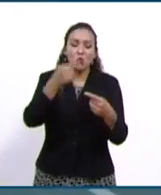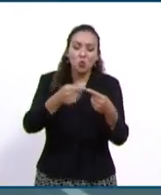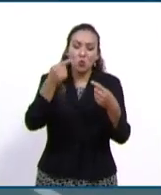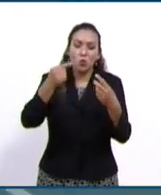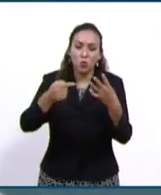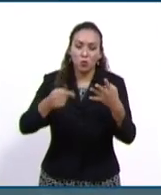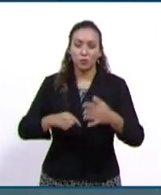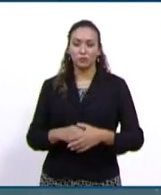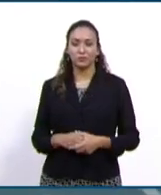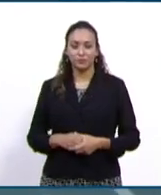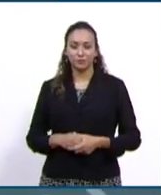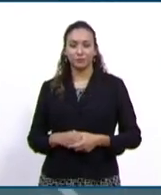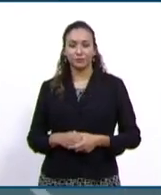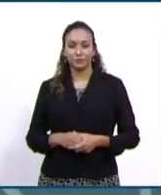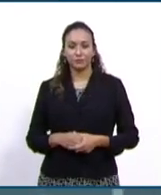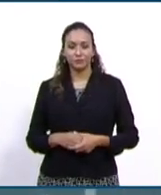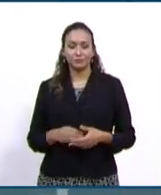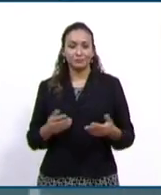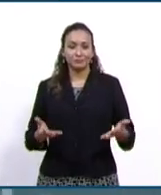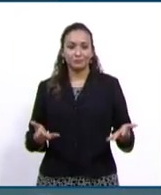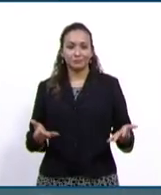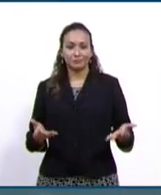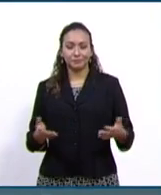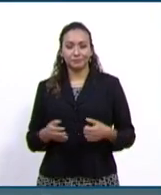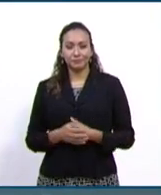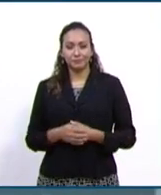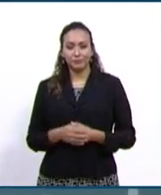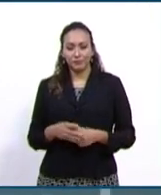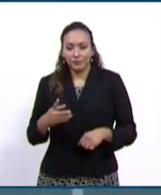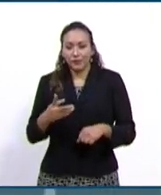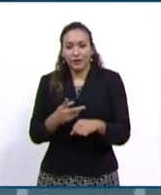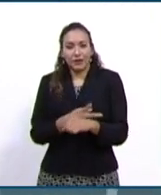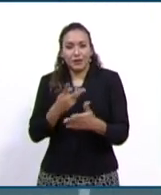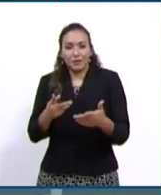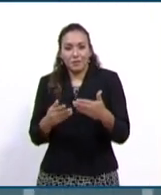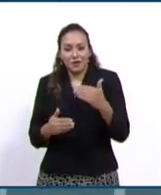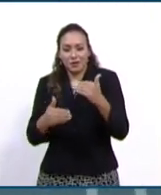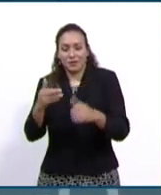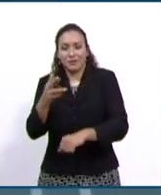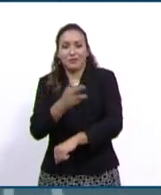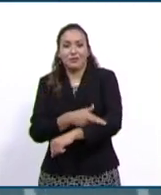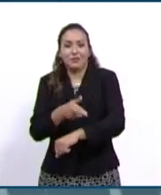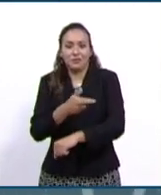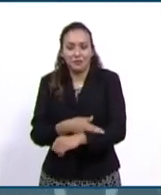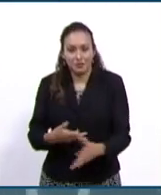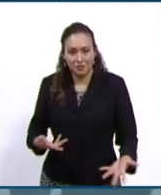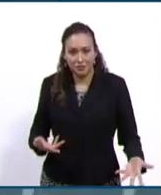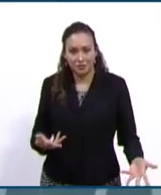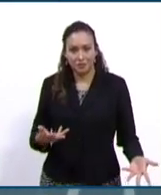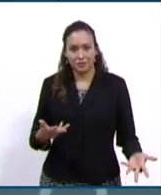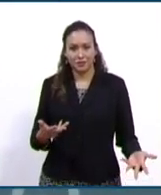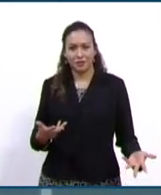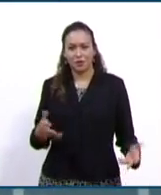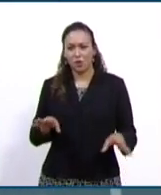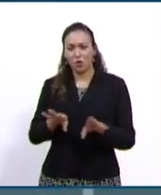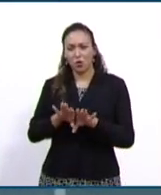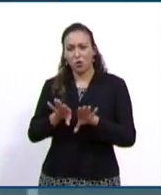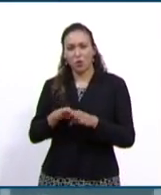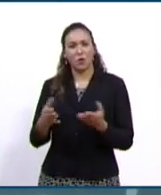ADN. Pues son actos procesales. Así se entendían. Y yo sé, ¿cómo van a ser